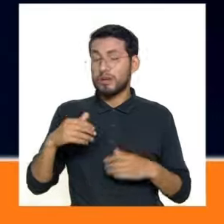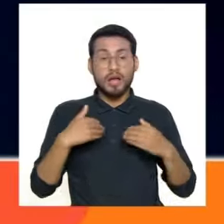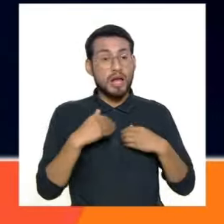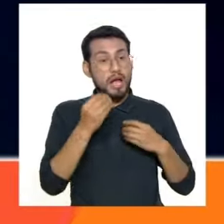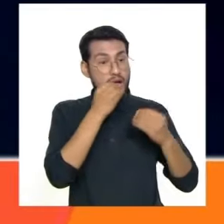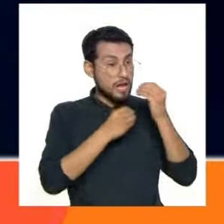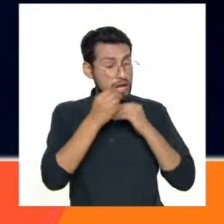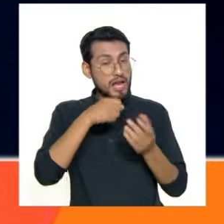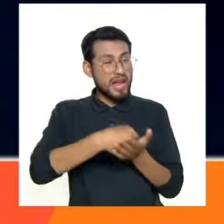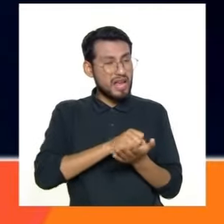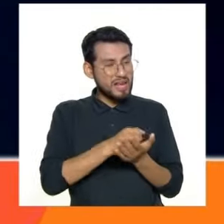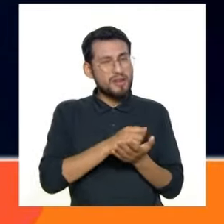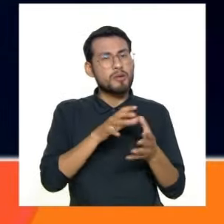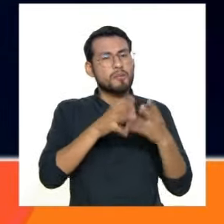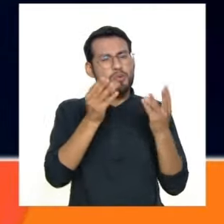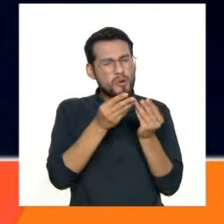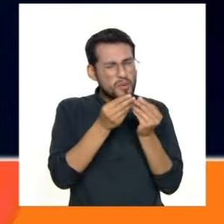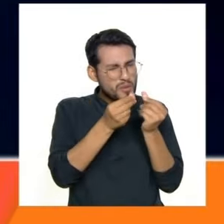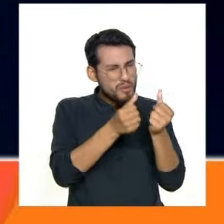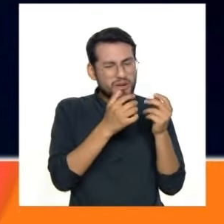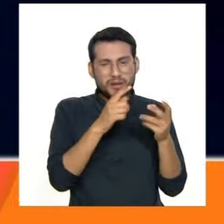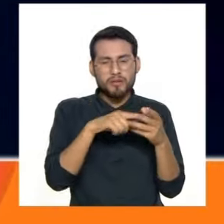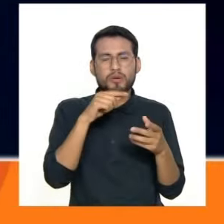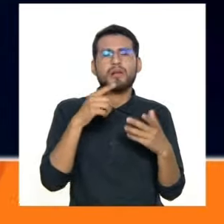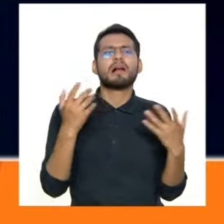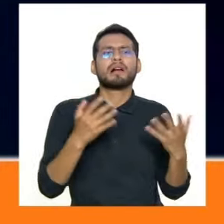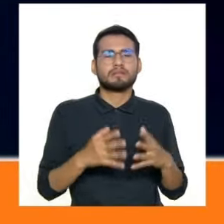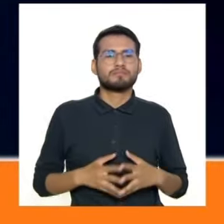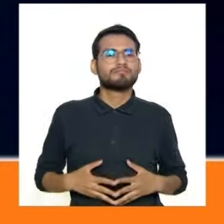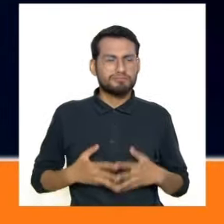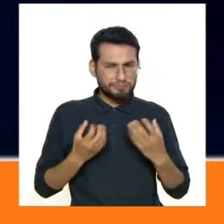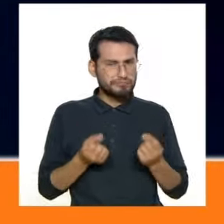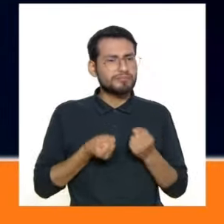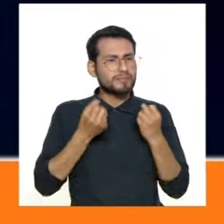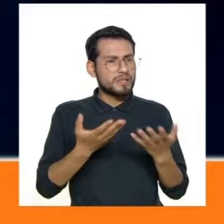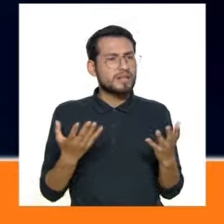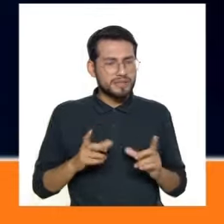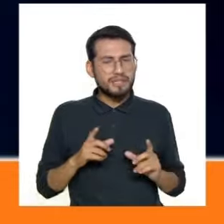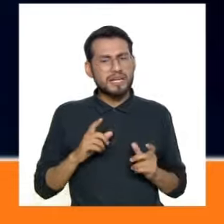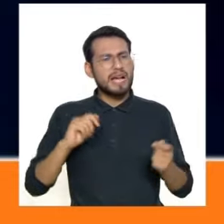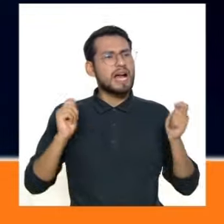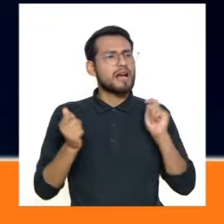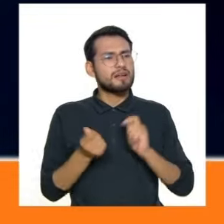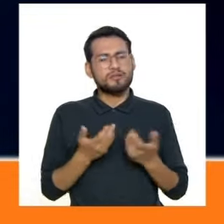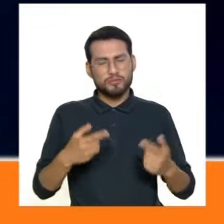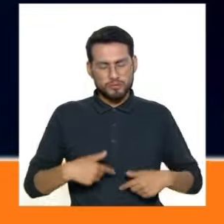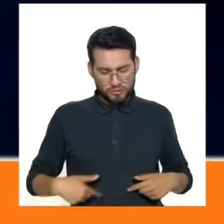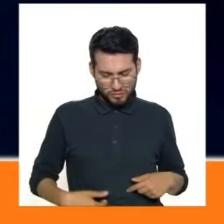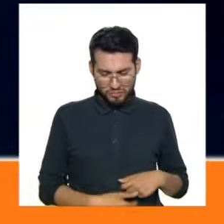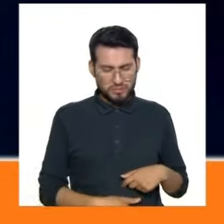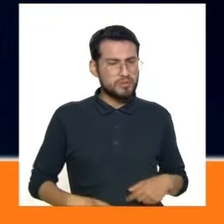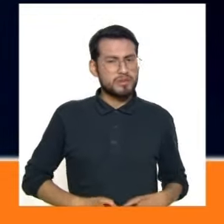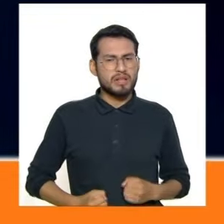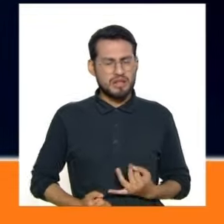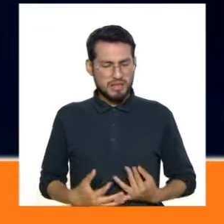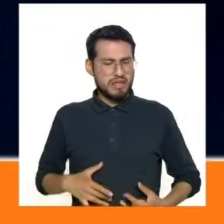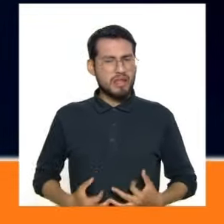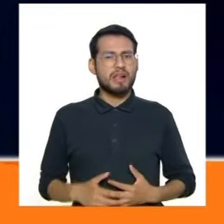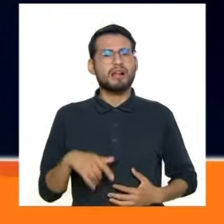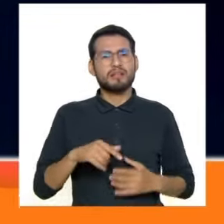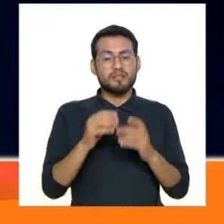alimentos de Harinas muy refinadas todo eso tiene una consecuencia que es el cambio de tu microbiota y la microbiota